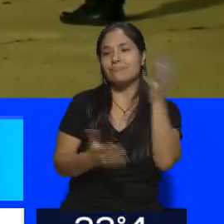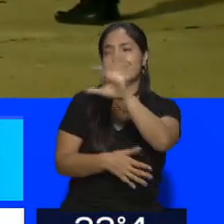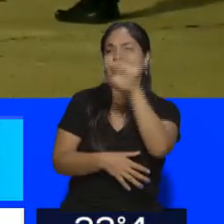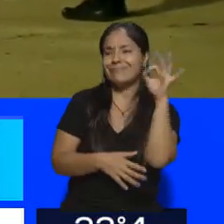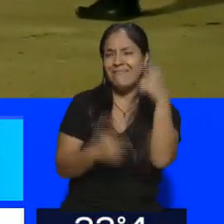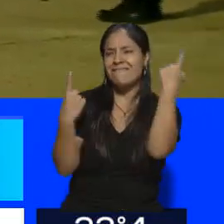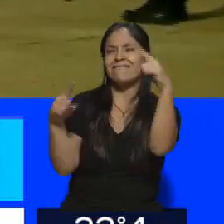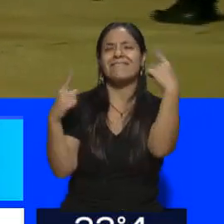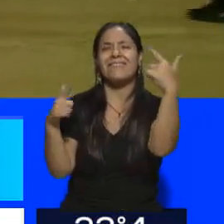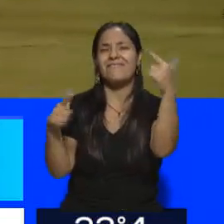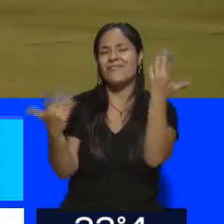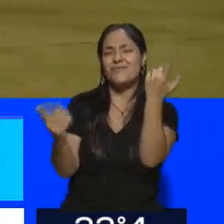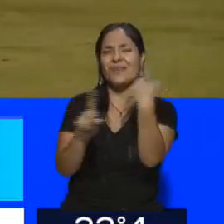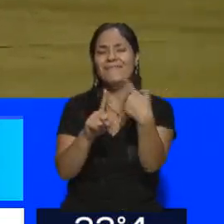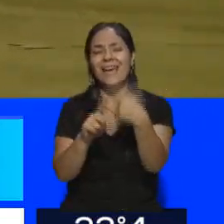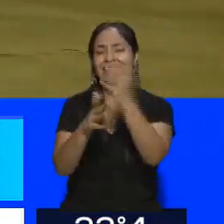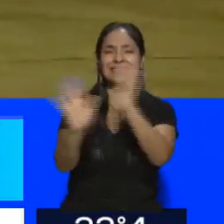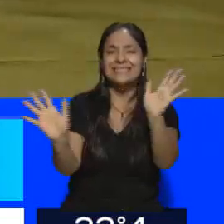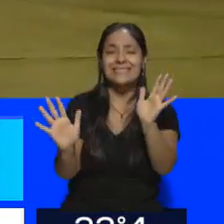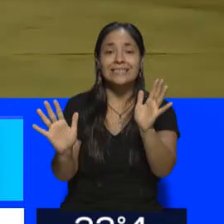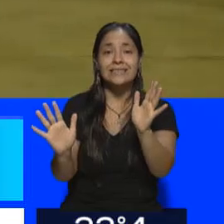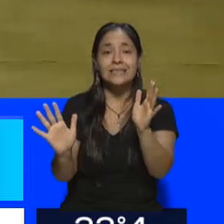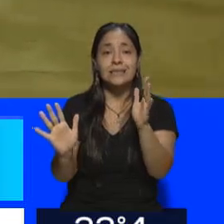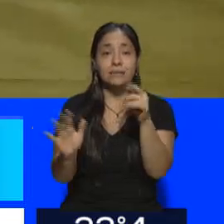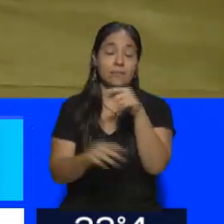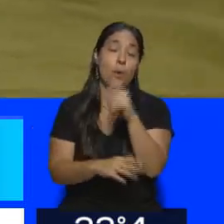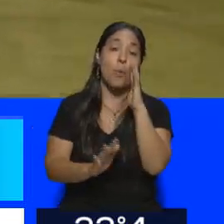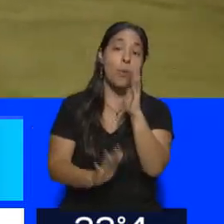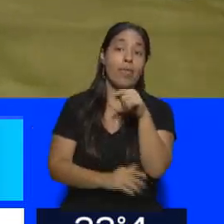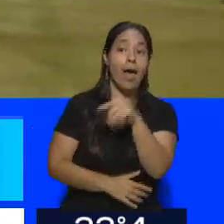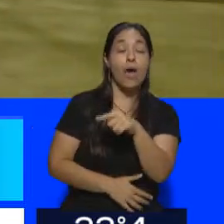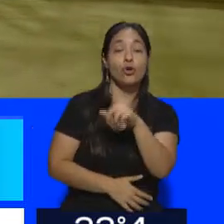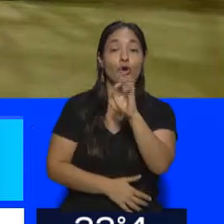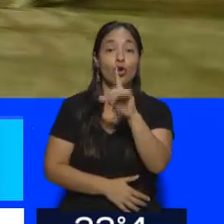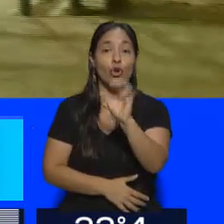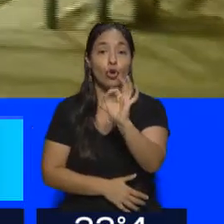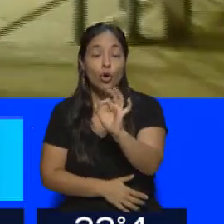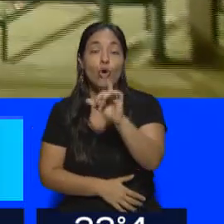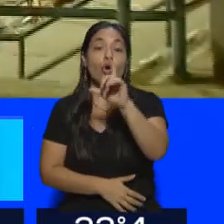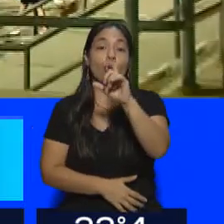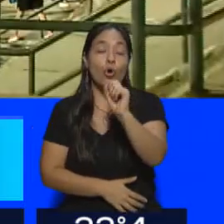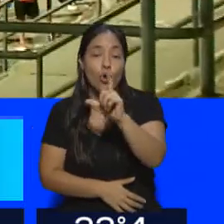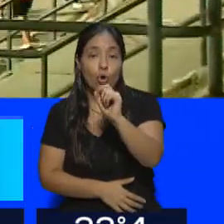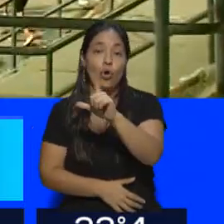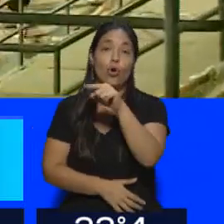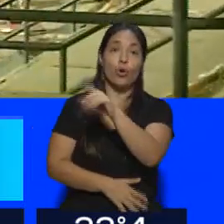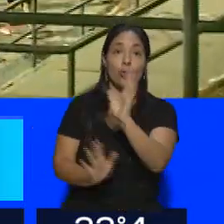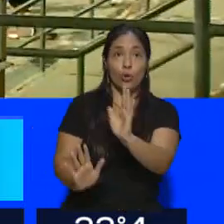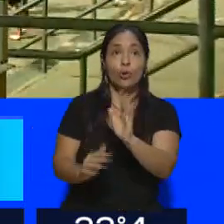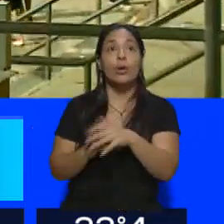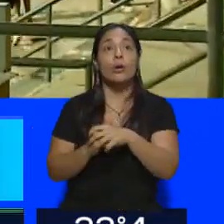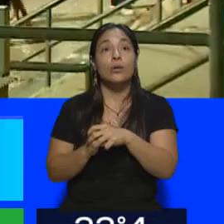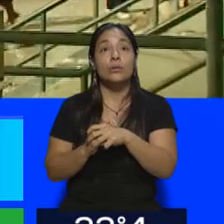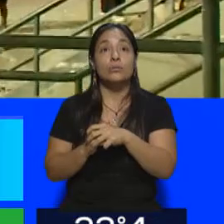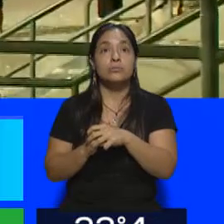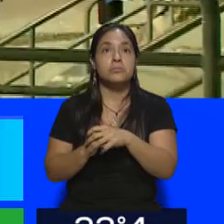Es una fiesta para Mendoza, pero ojo con los hinchas del Colo-Colo. Yo no me animo todavía a decir que las cosas